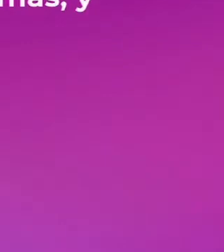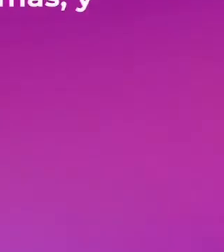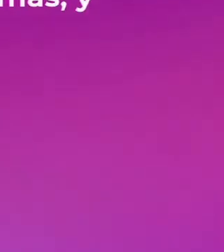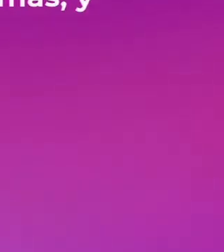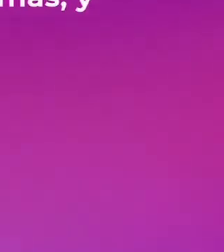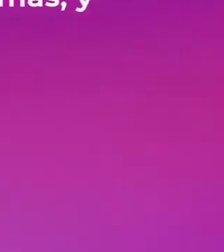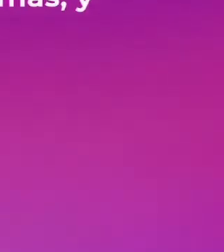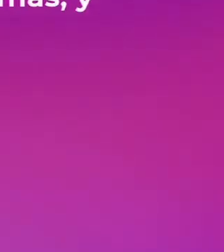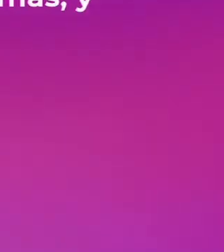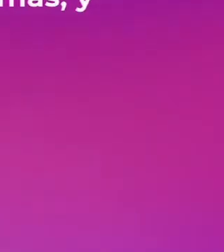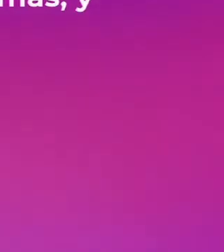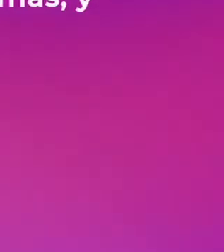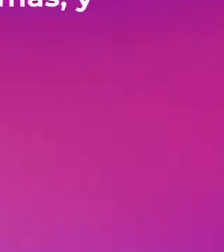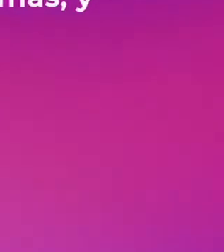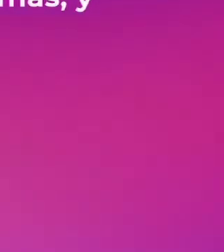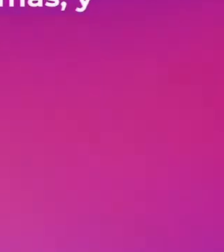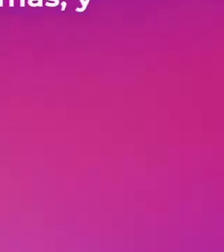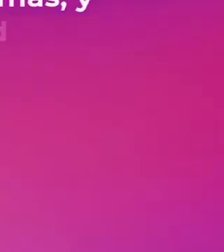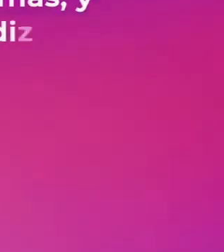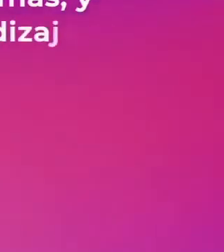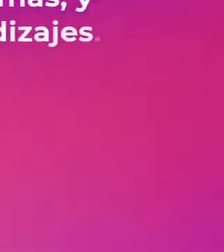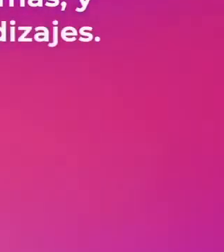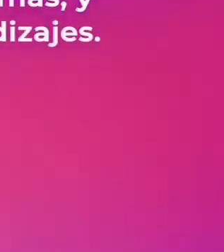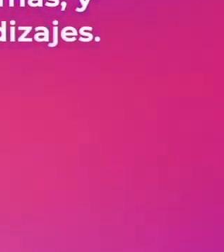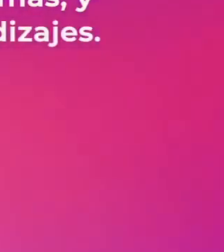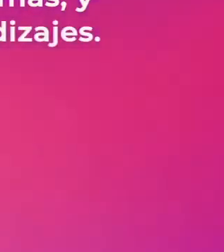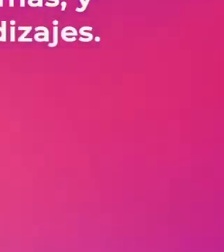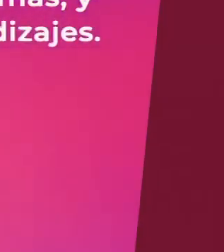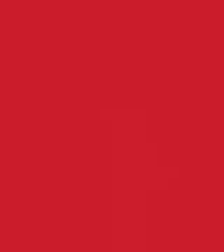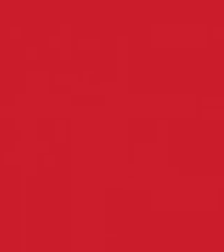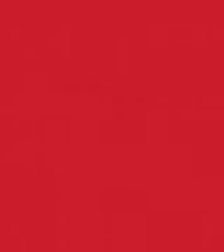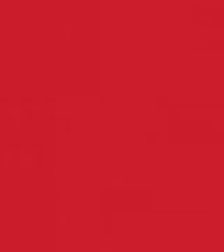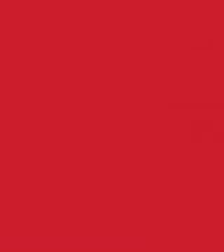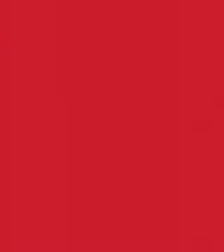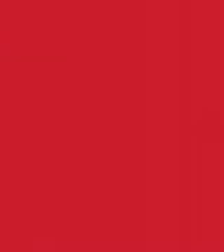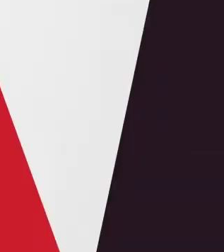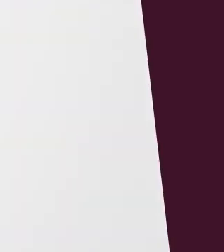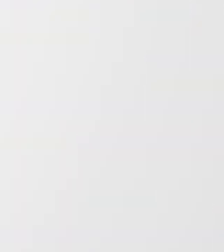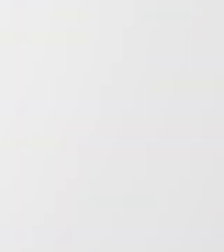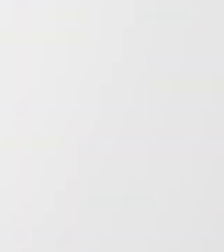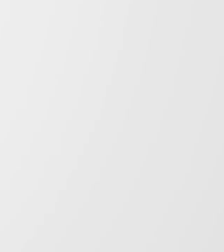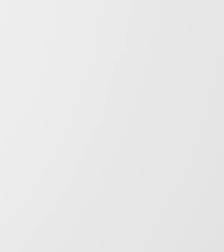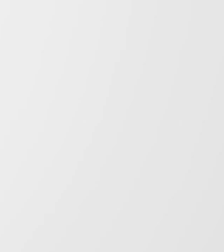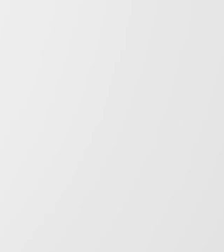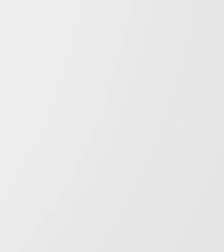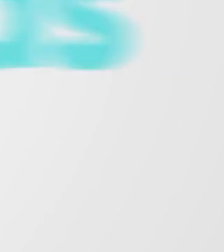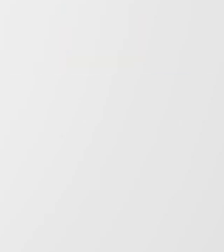y además encontrarás actividades para fortalecer tus aprendizajes.